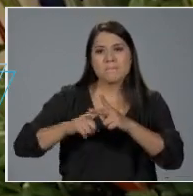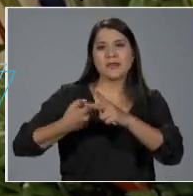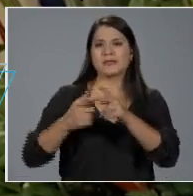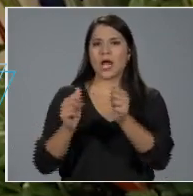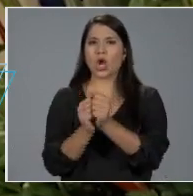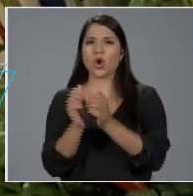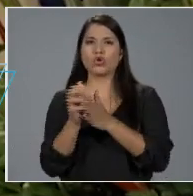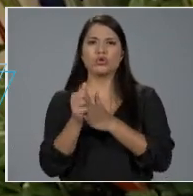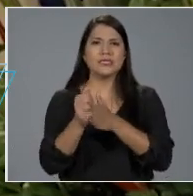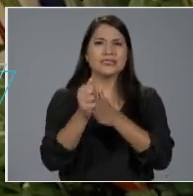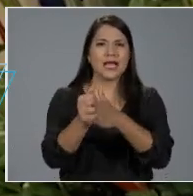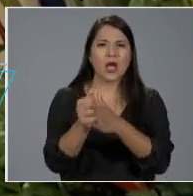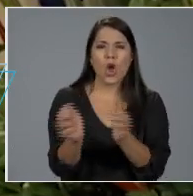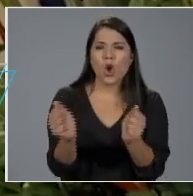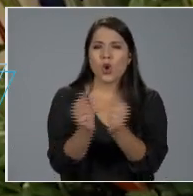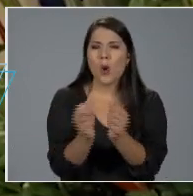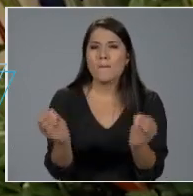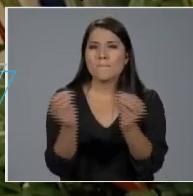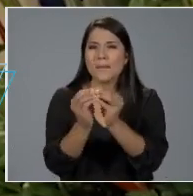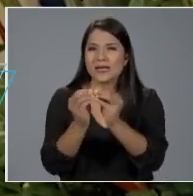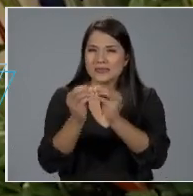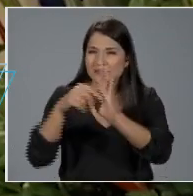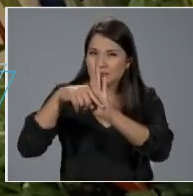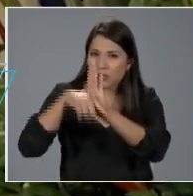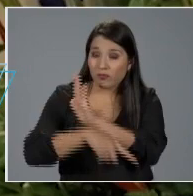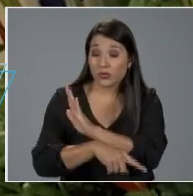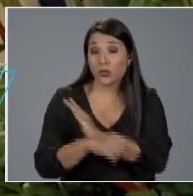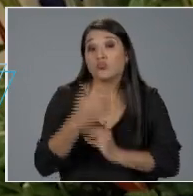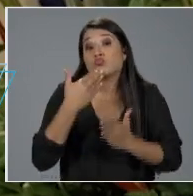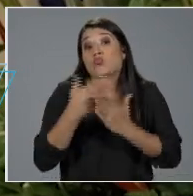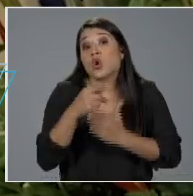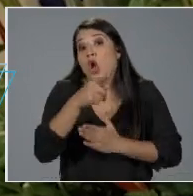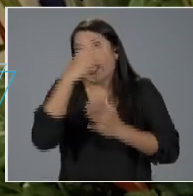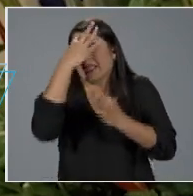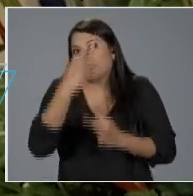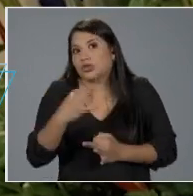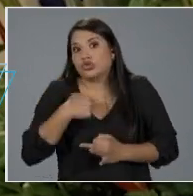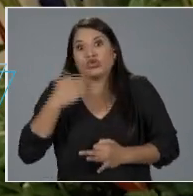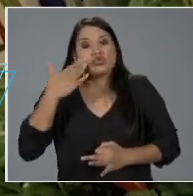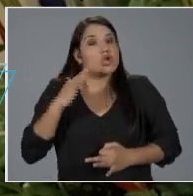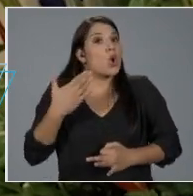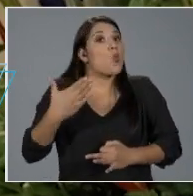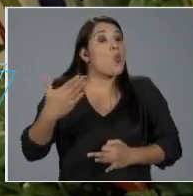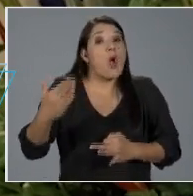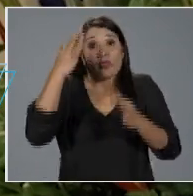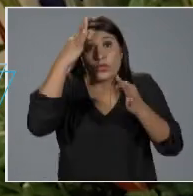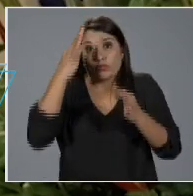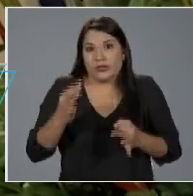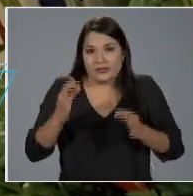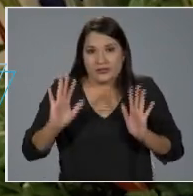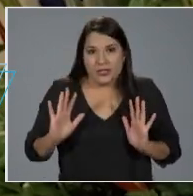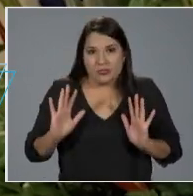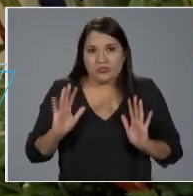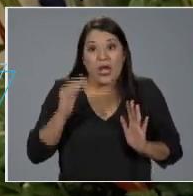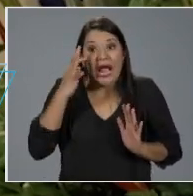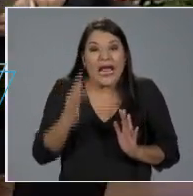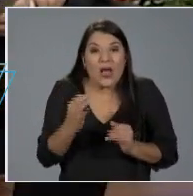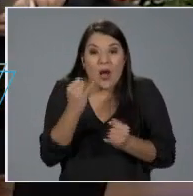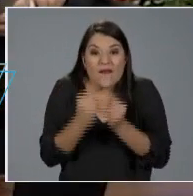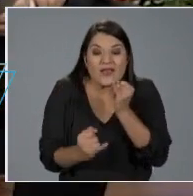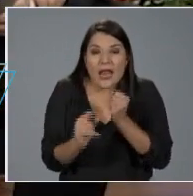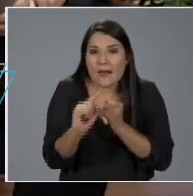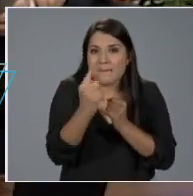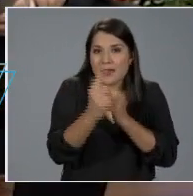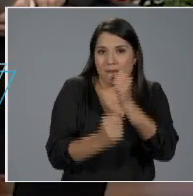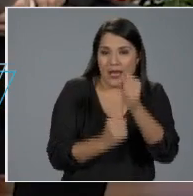cambios de mucha mayor profundidad. Bueno, él tomó una decisión, no sé cuándo la tomó, supongo que al final del primer